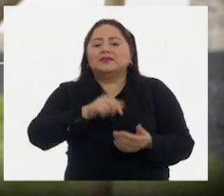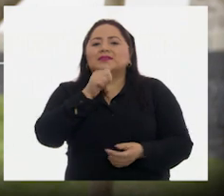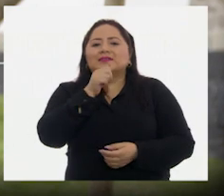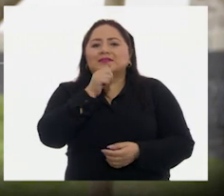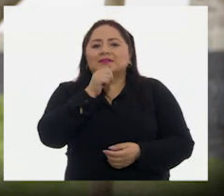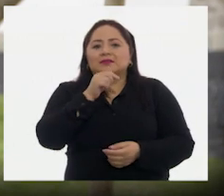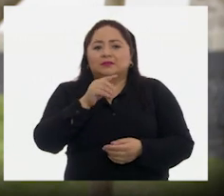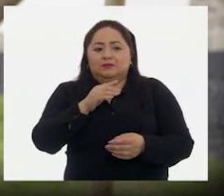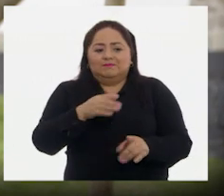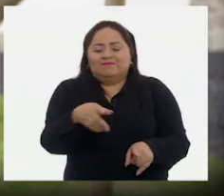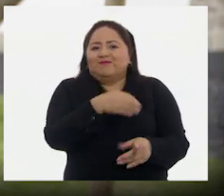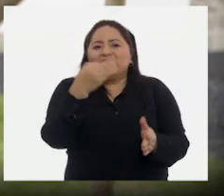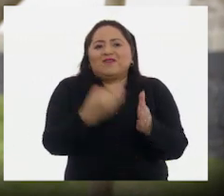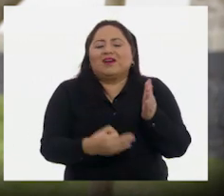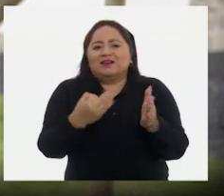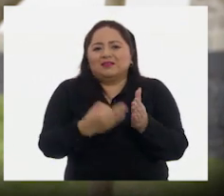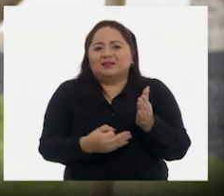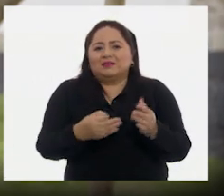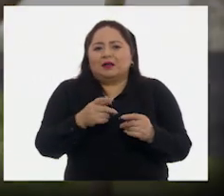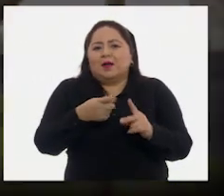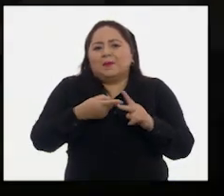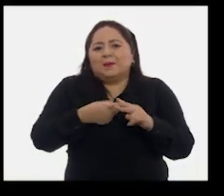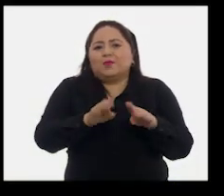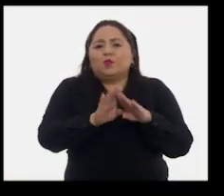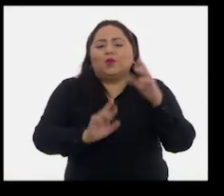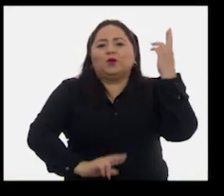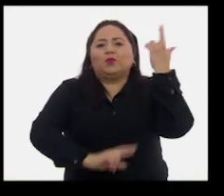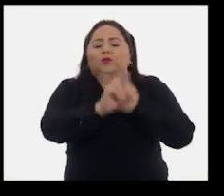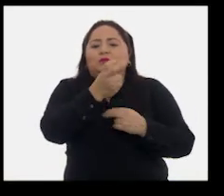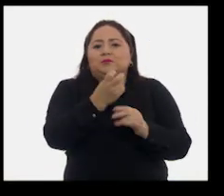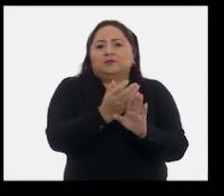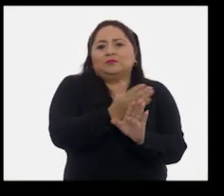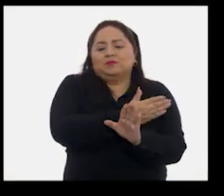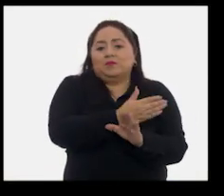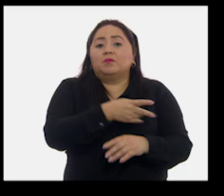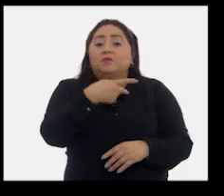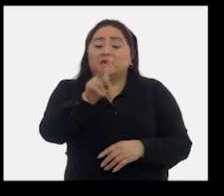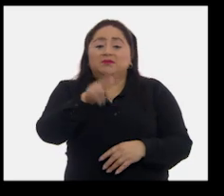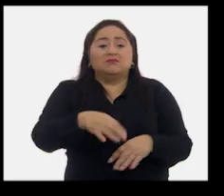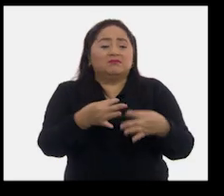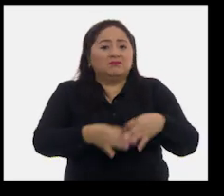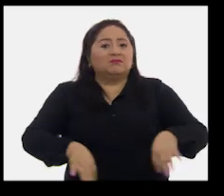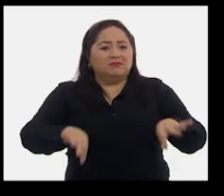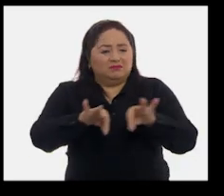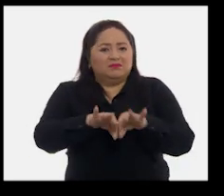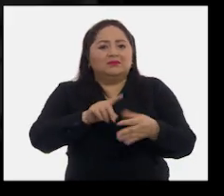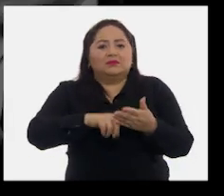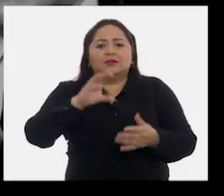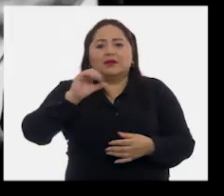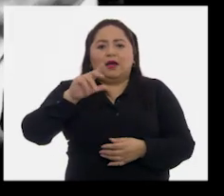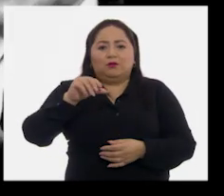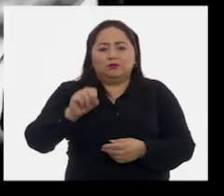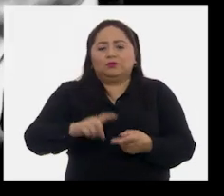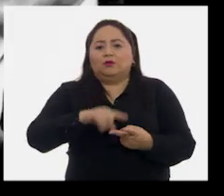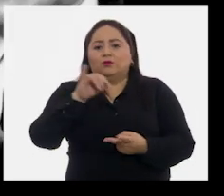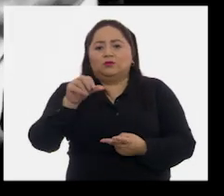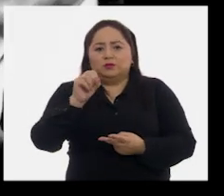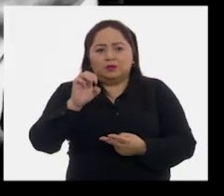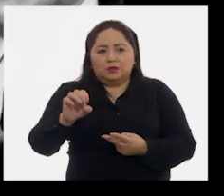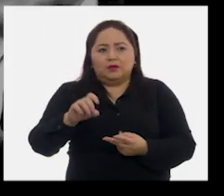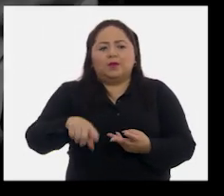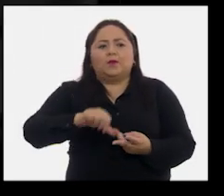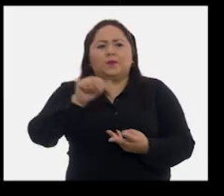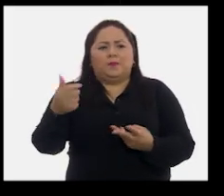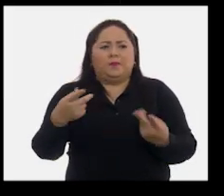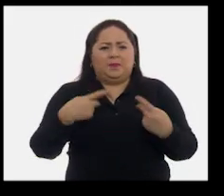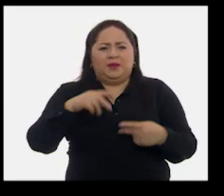bastante arcaico y que estaba convulsionado por la Revolución. Eran fundamentalmente Carlos Pellicer, José